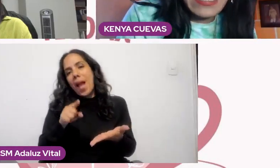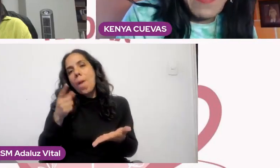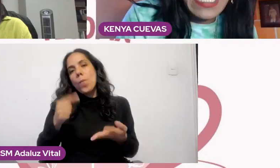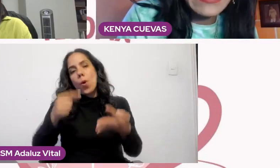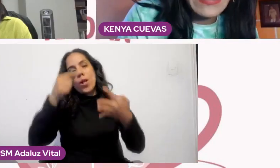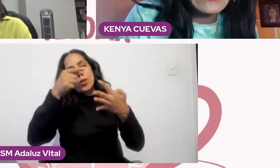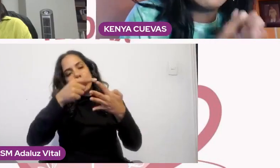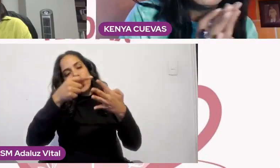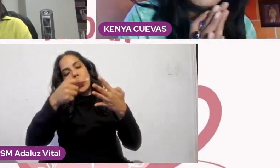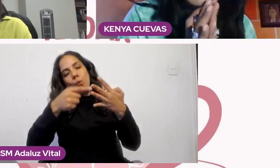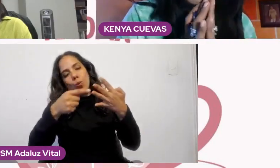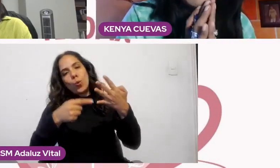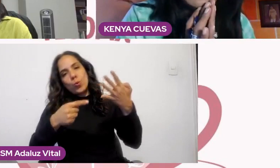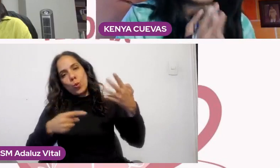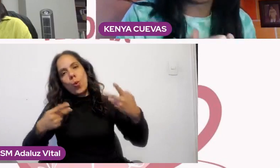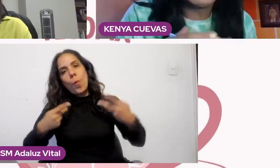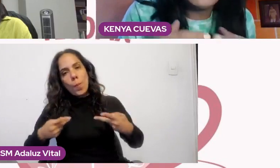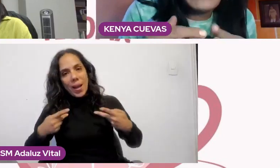personal sensibilizado,